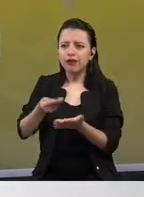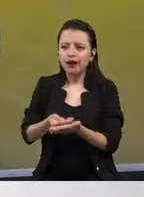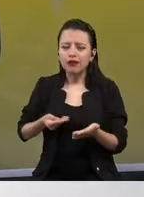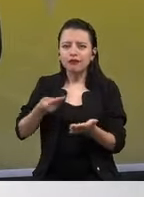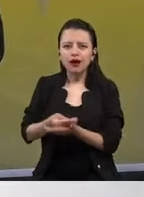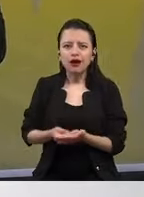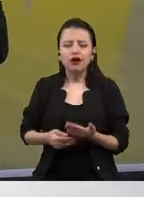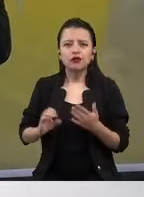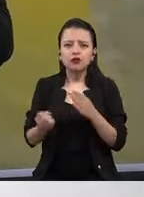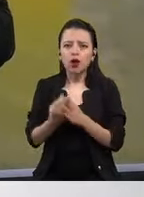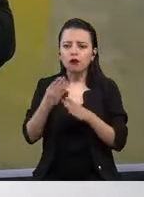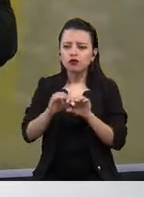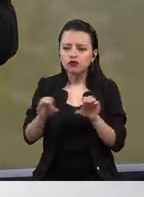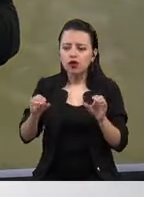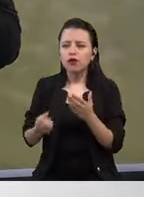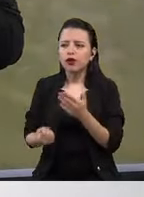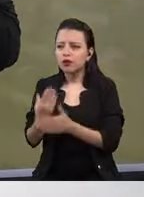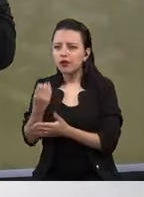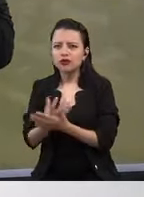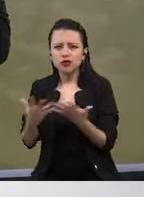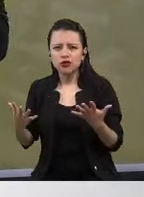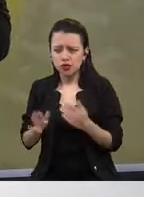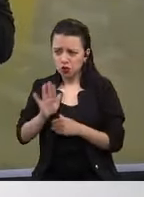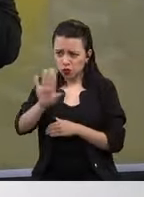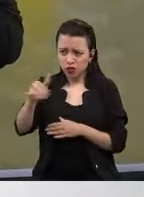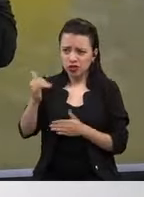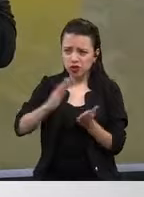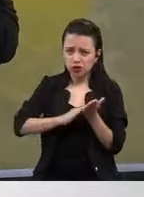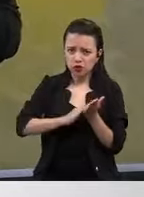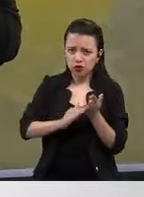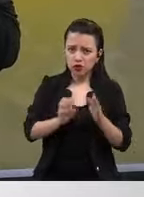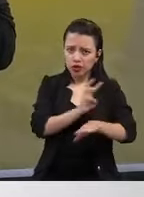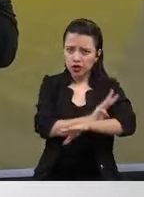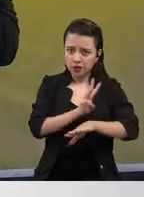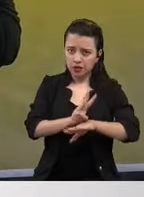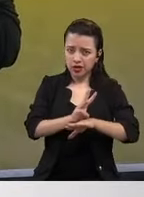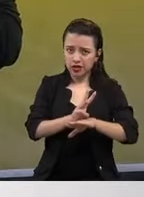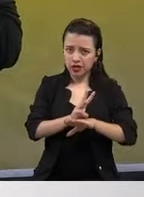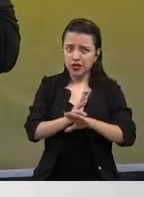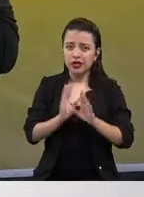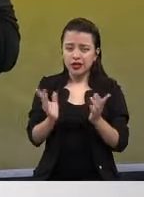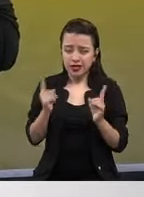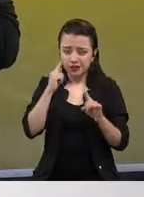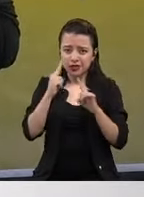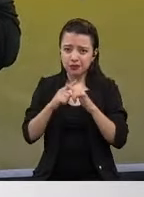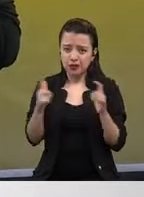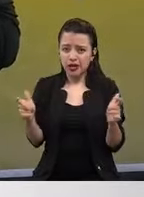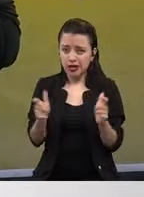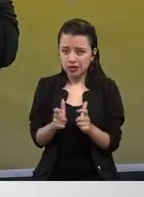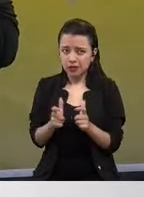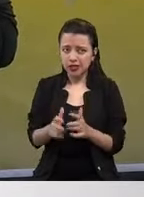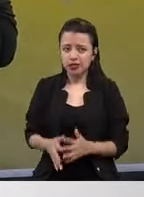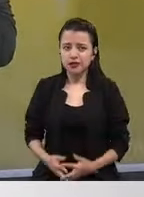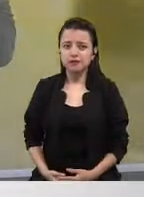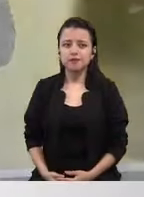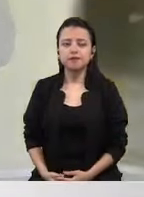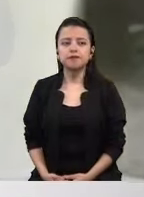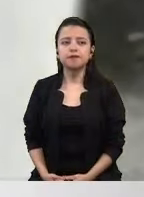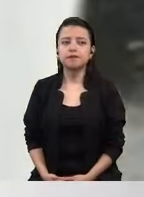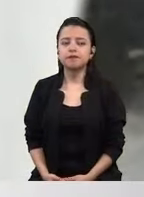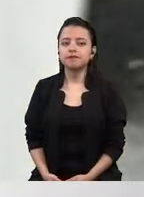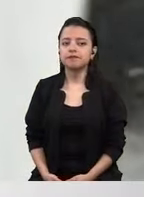ustedes ya pudieron mejorar este sistema en la dian de facturación electrónica especialmente para las mipymes Sí